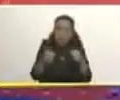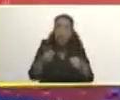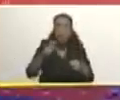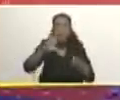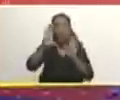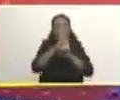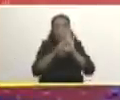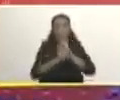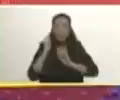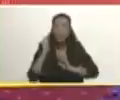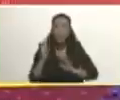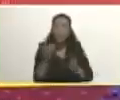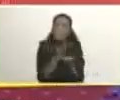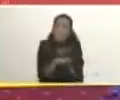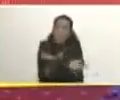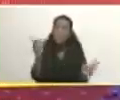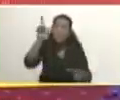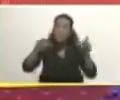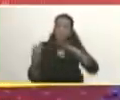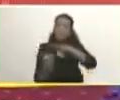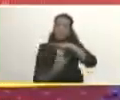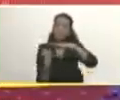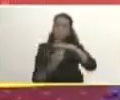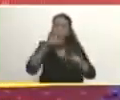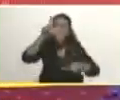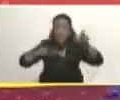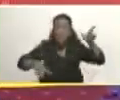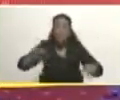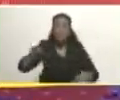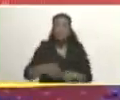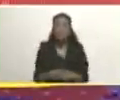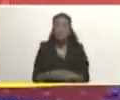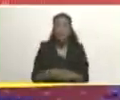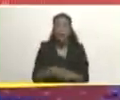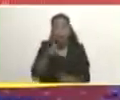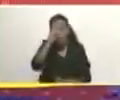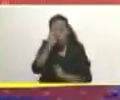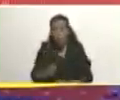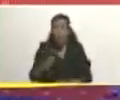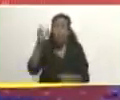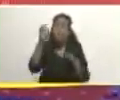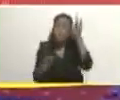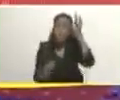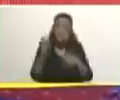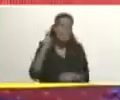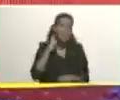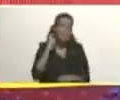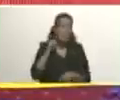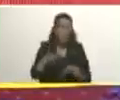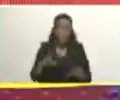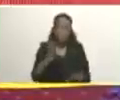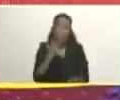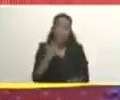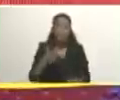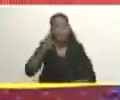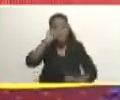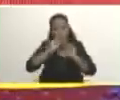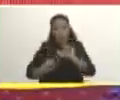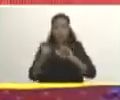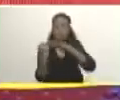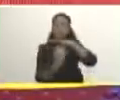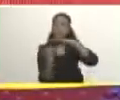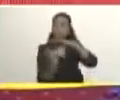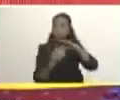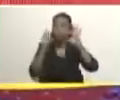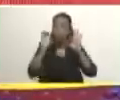nos obliga a prestar nuestros servicios institucionales a la honorable Fiscalía del Ministerio Público, valiente institución